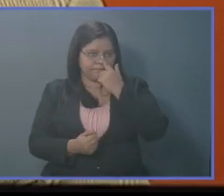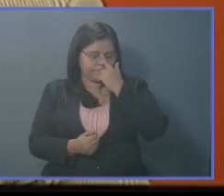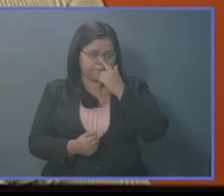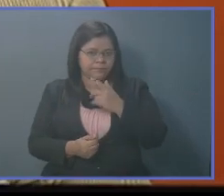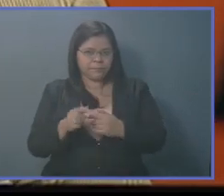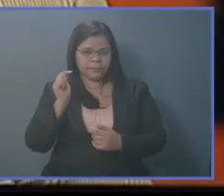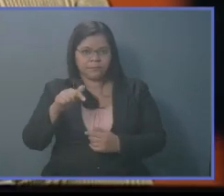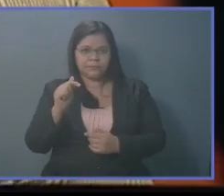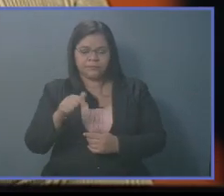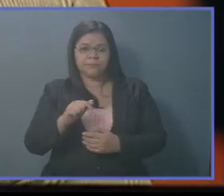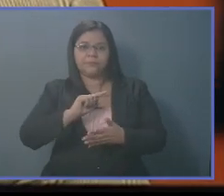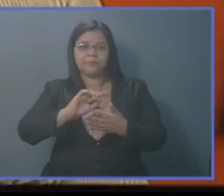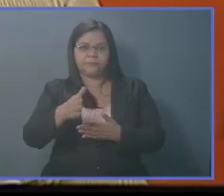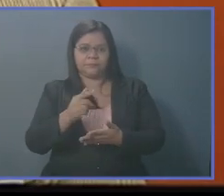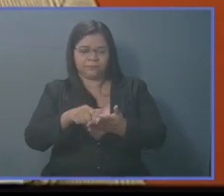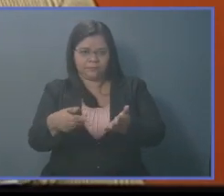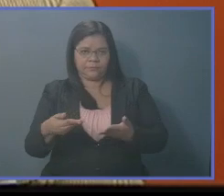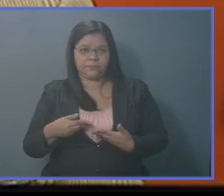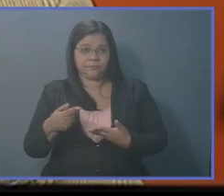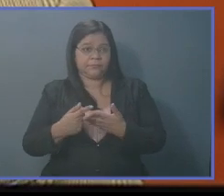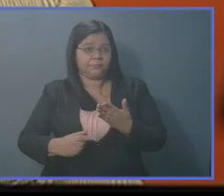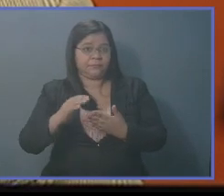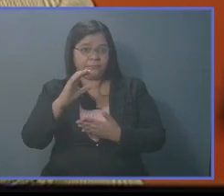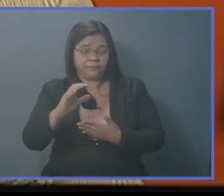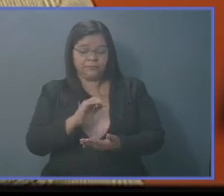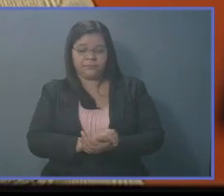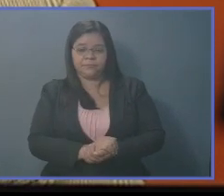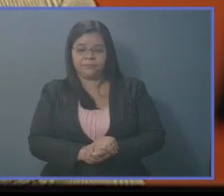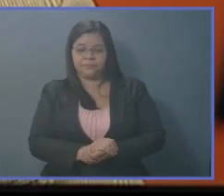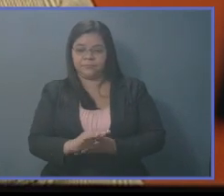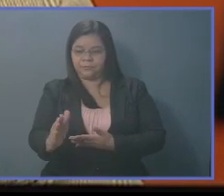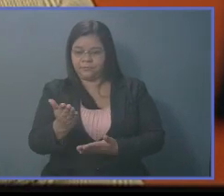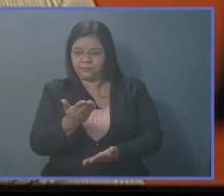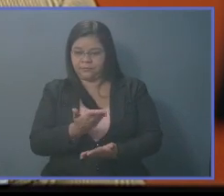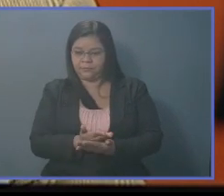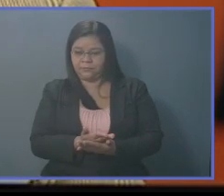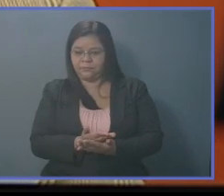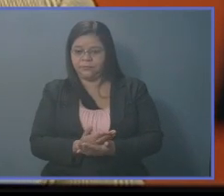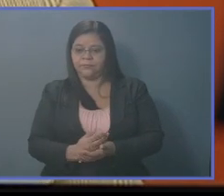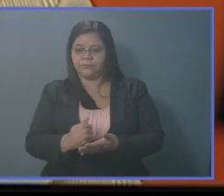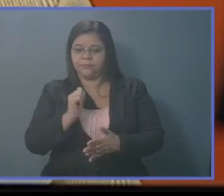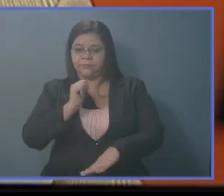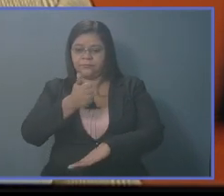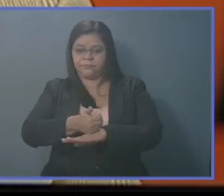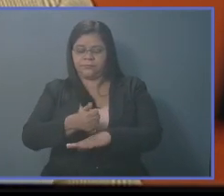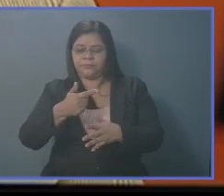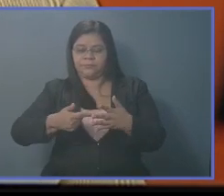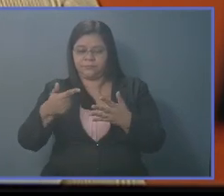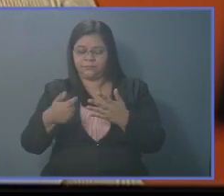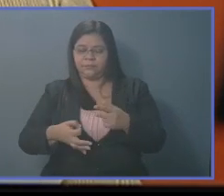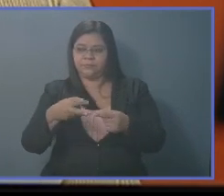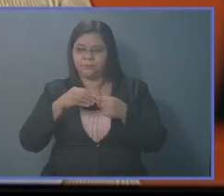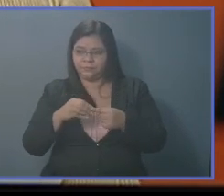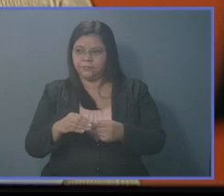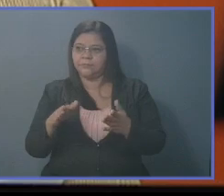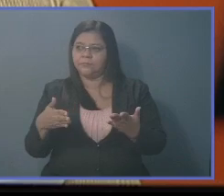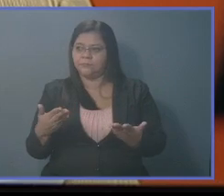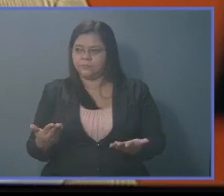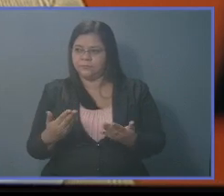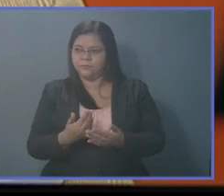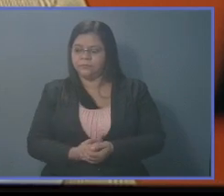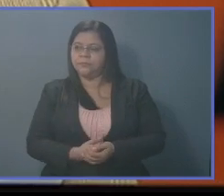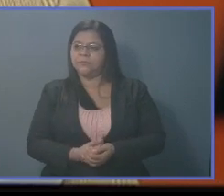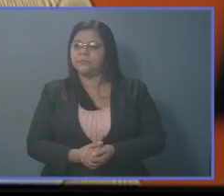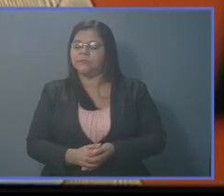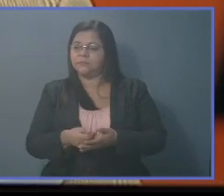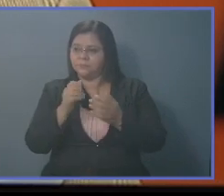Por tanto, en uso de sus facultades constitucionales y a iniciativa de decreta Ley Especial Transitoria para la Atención Integral de la